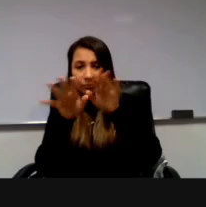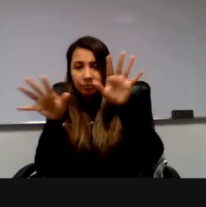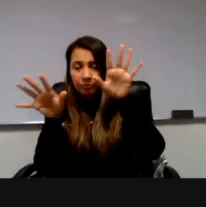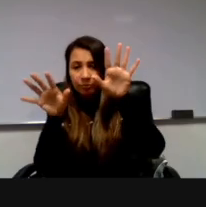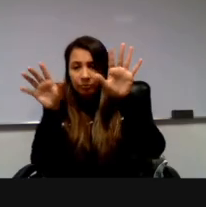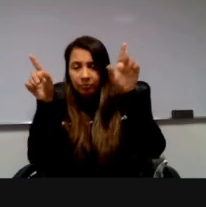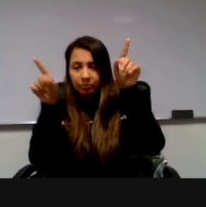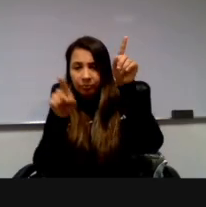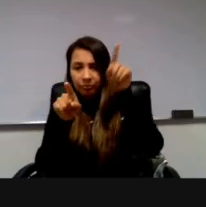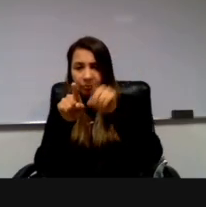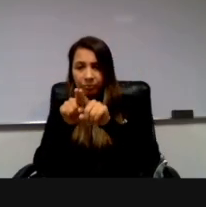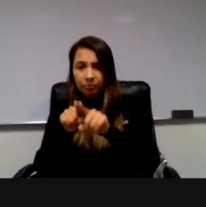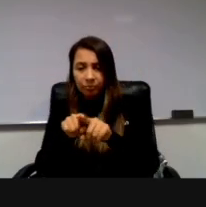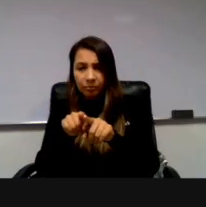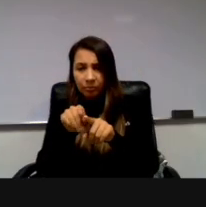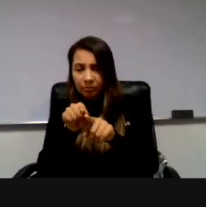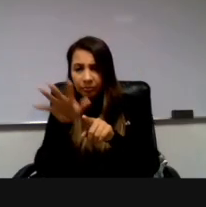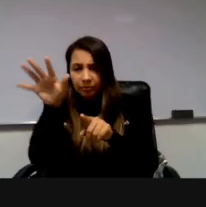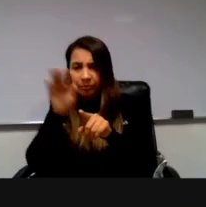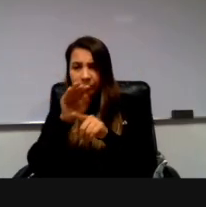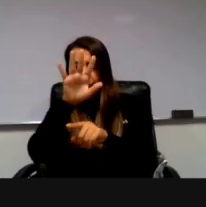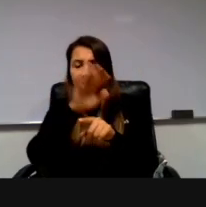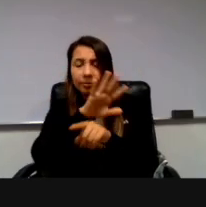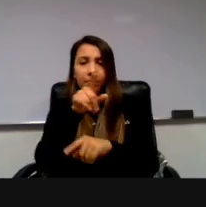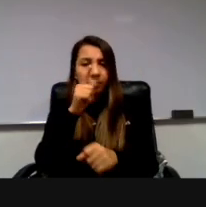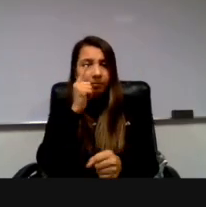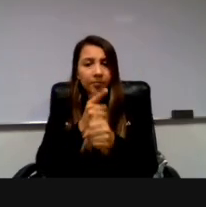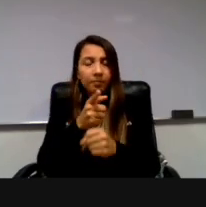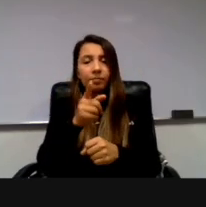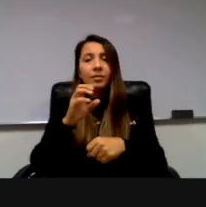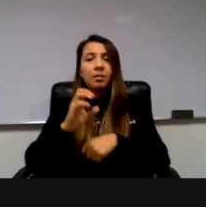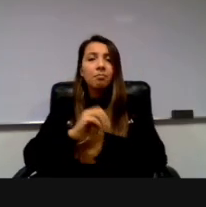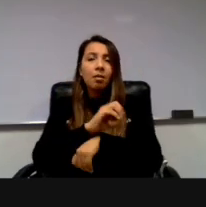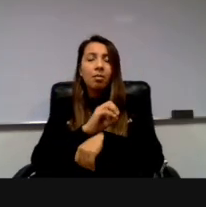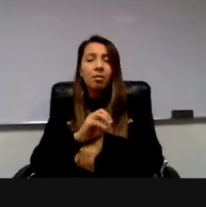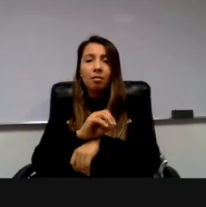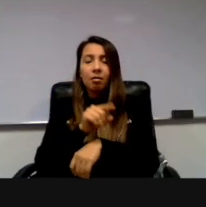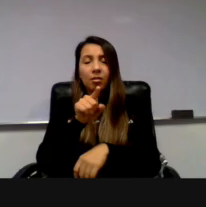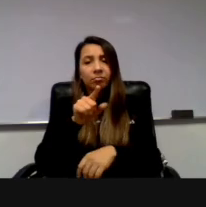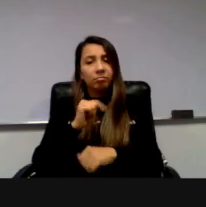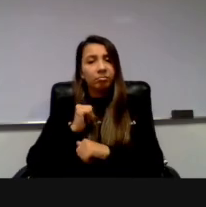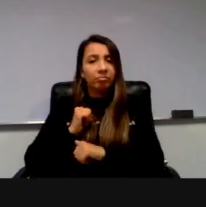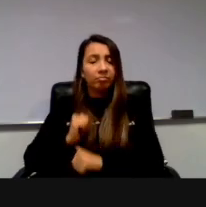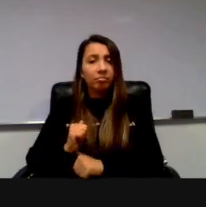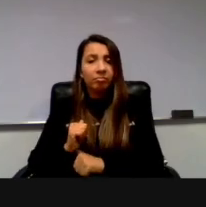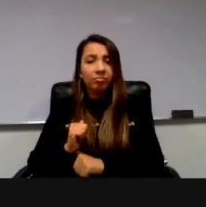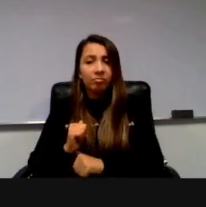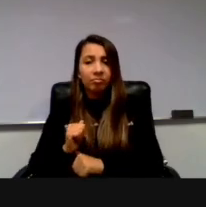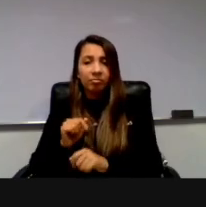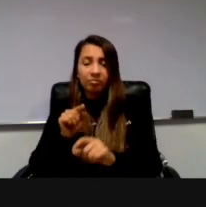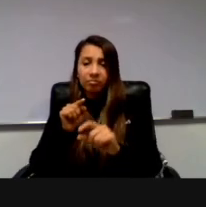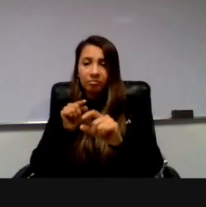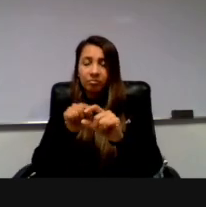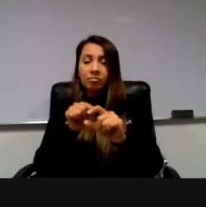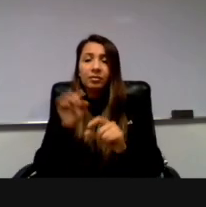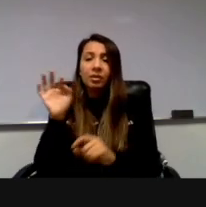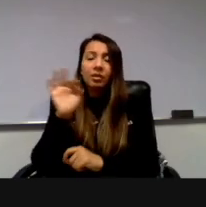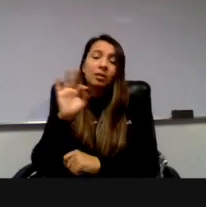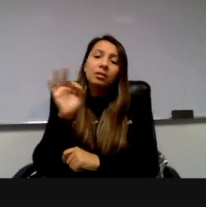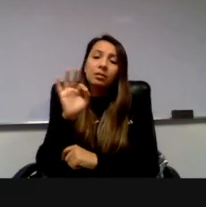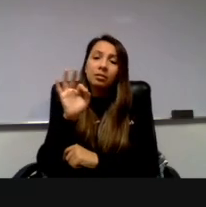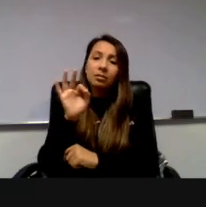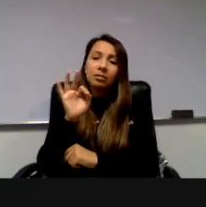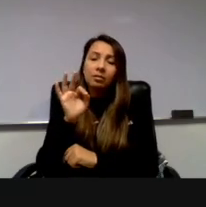la raíz del árbol universal está en las bacterias, ¿no? Y entonces sugirió que pues el último ancestro común pues probablemente